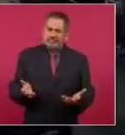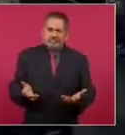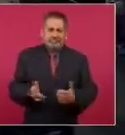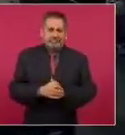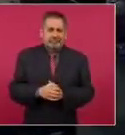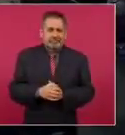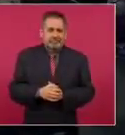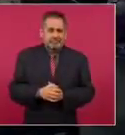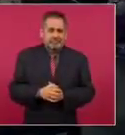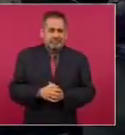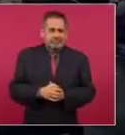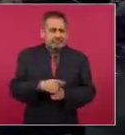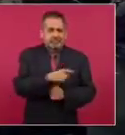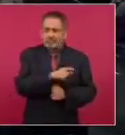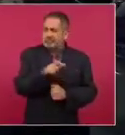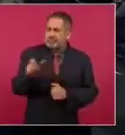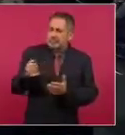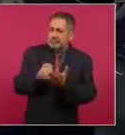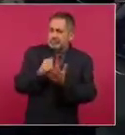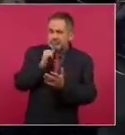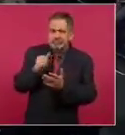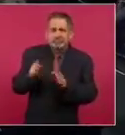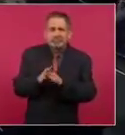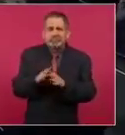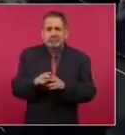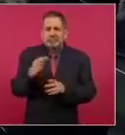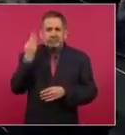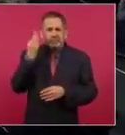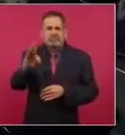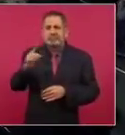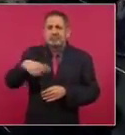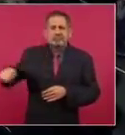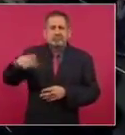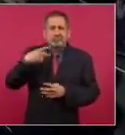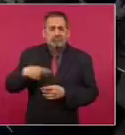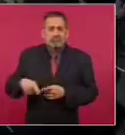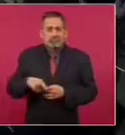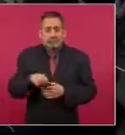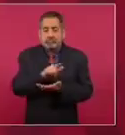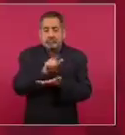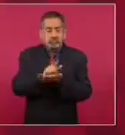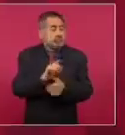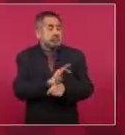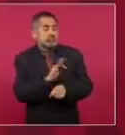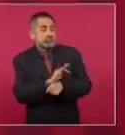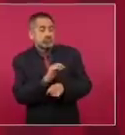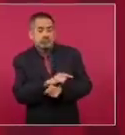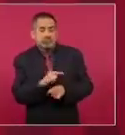Y defraudar la hacienda pública es defraudar al pueblo.